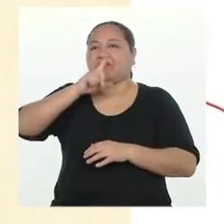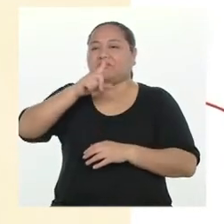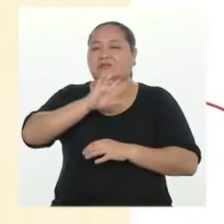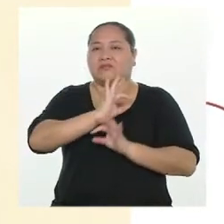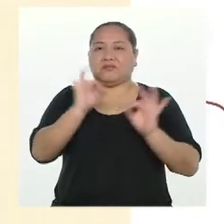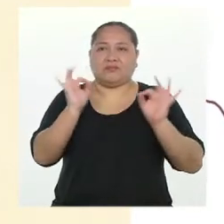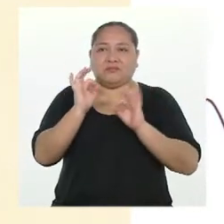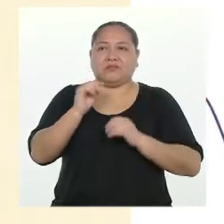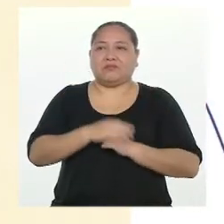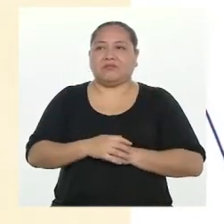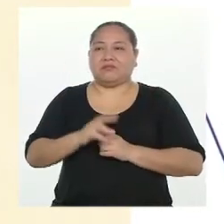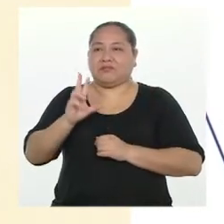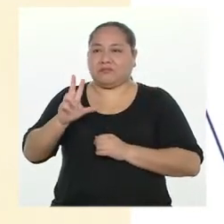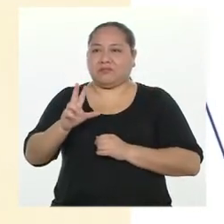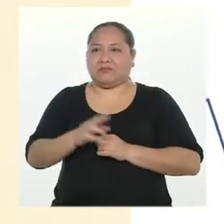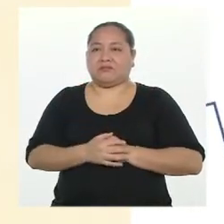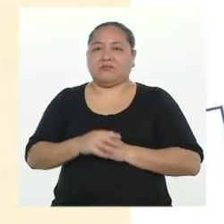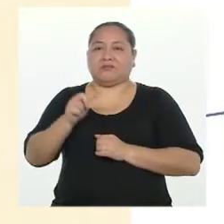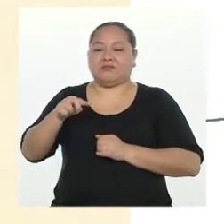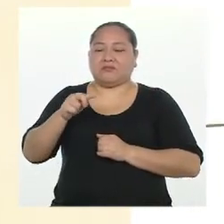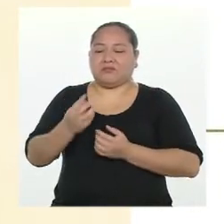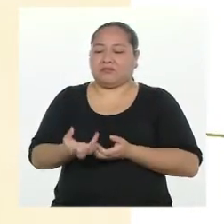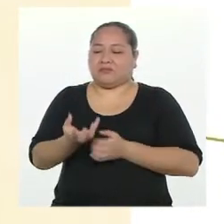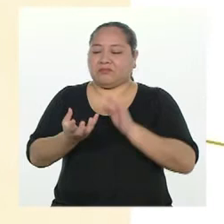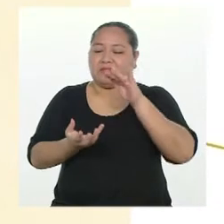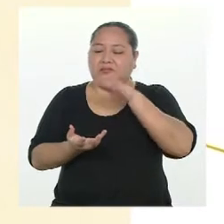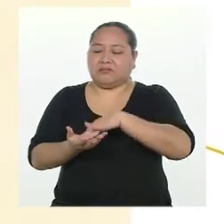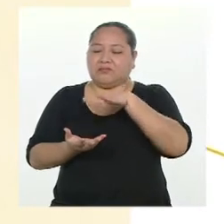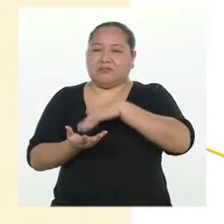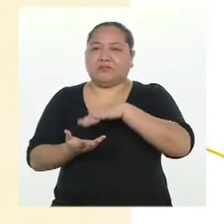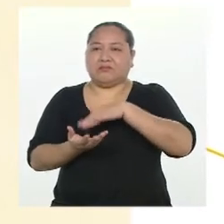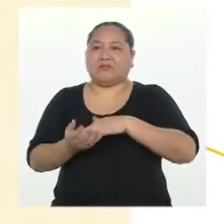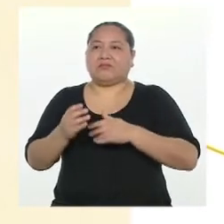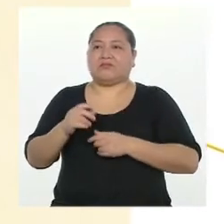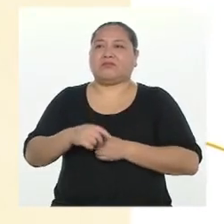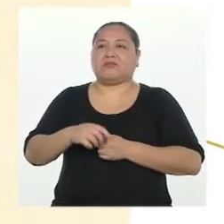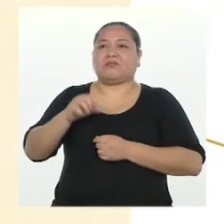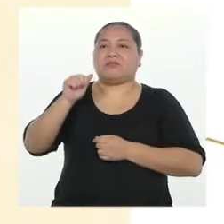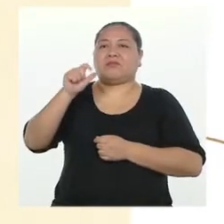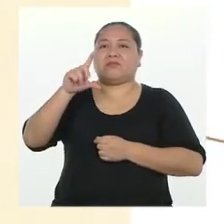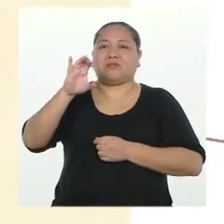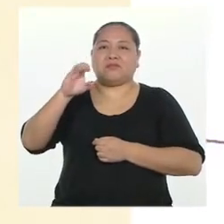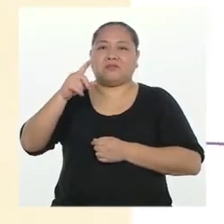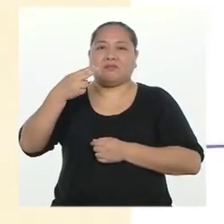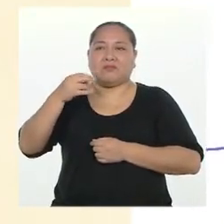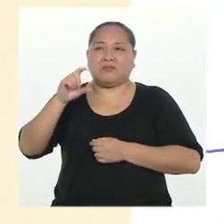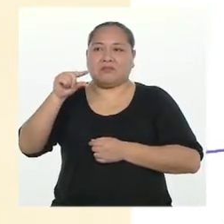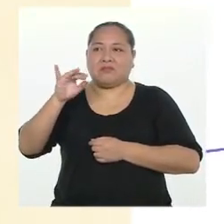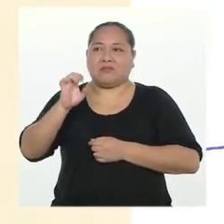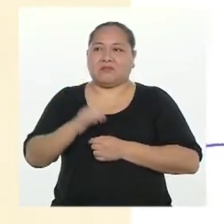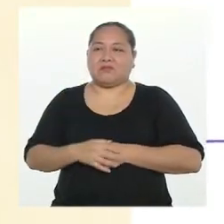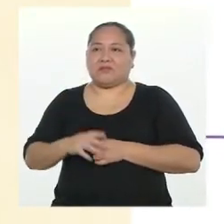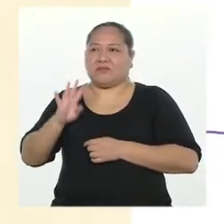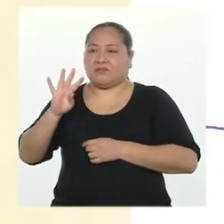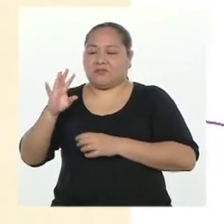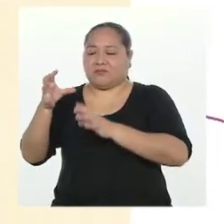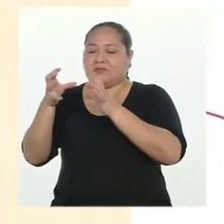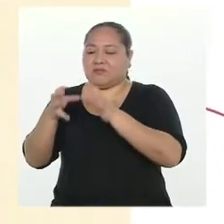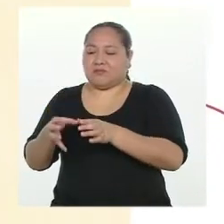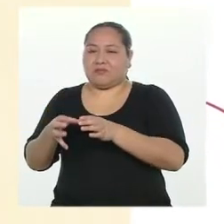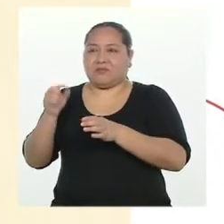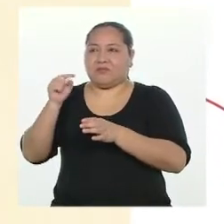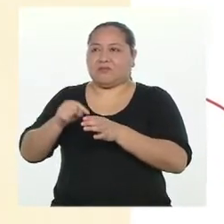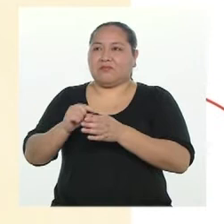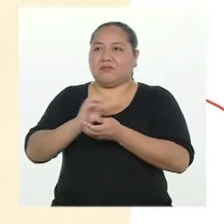agua. Frasco 3, toqué el medio de cultivo luego de frotar mis manos con alcohol en gel. Frasco 4, toqué el medio de